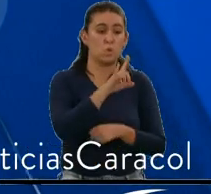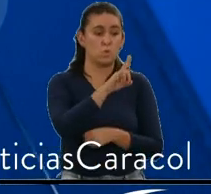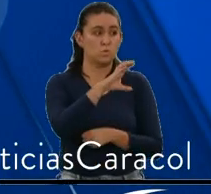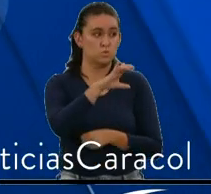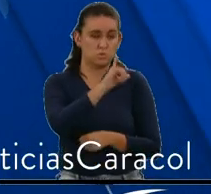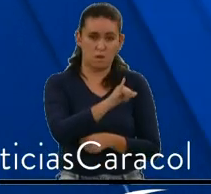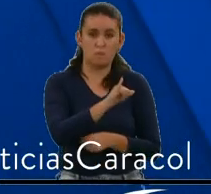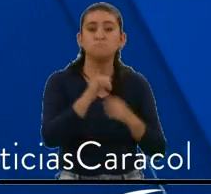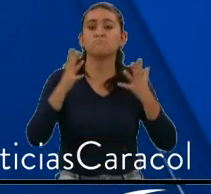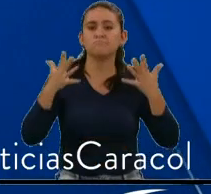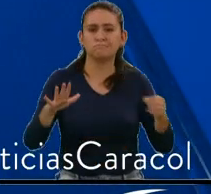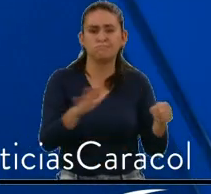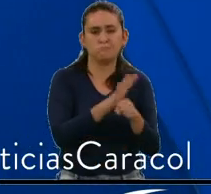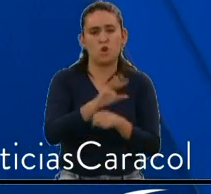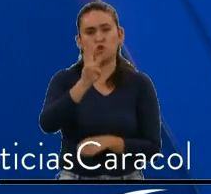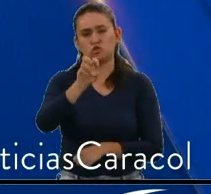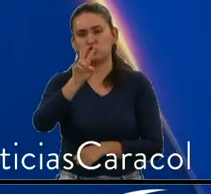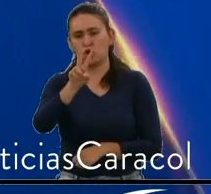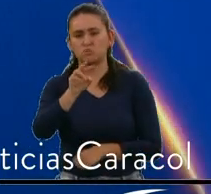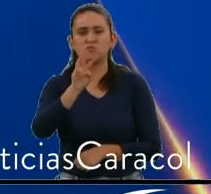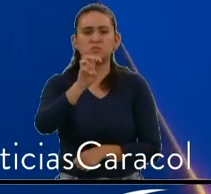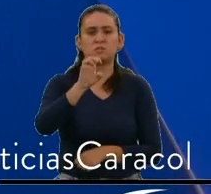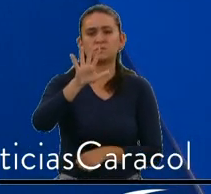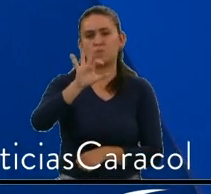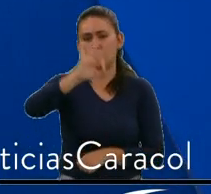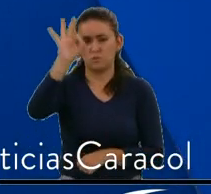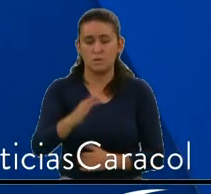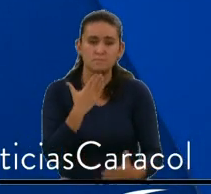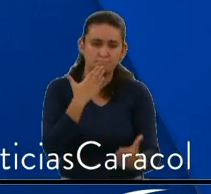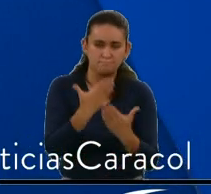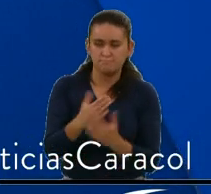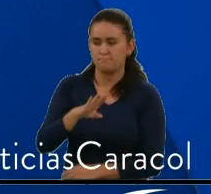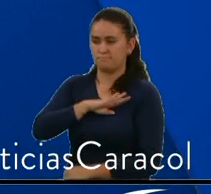está entre el 82 y el 86%. Gracias, alcalde.